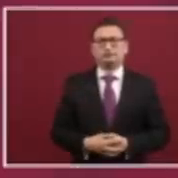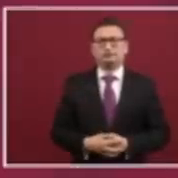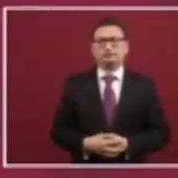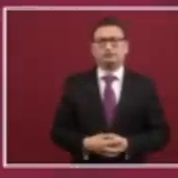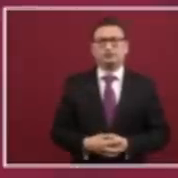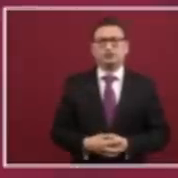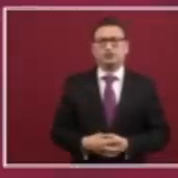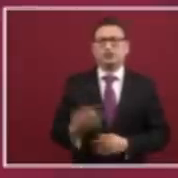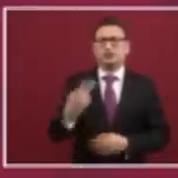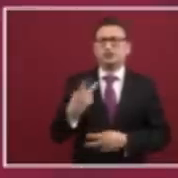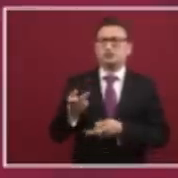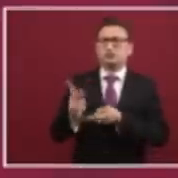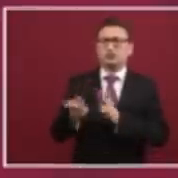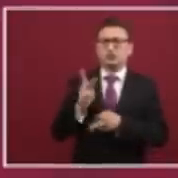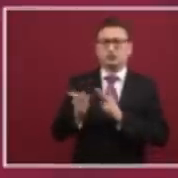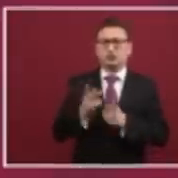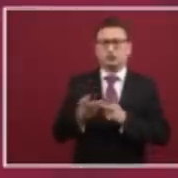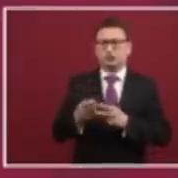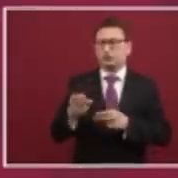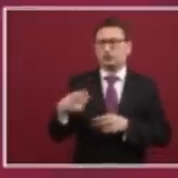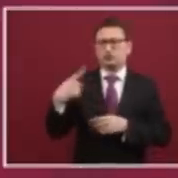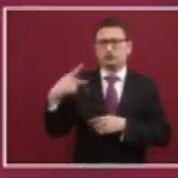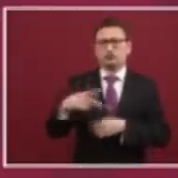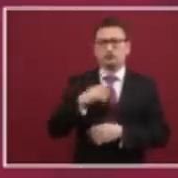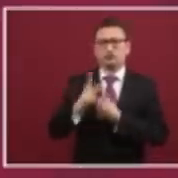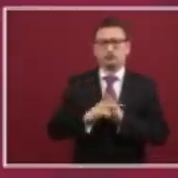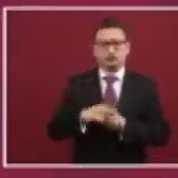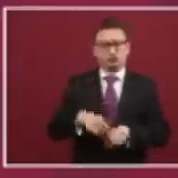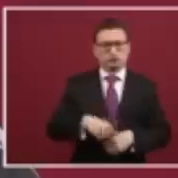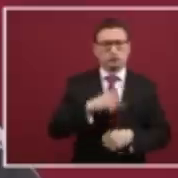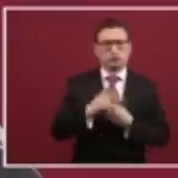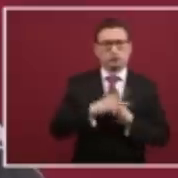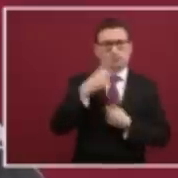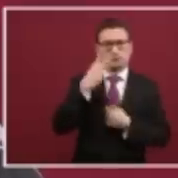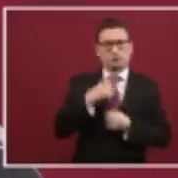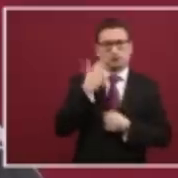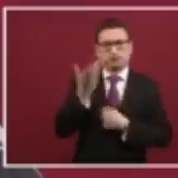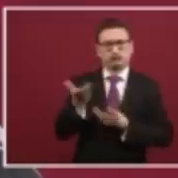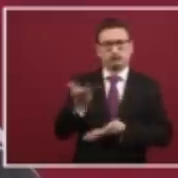Hablamos sobre la cooperación económica y